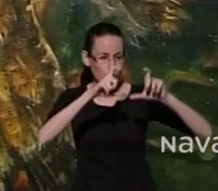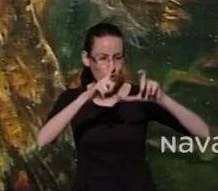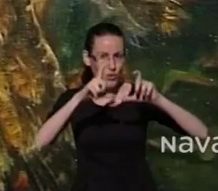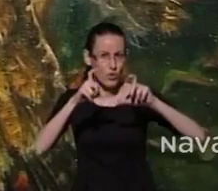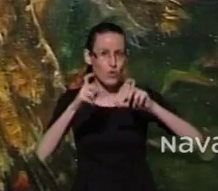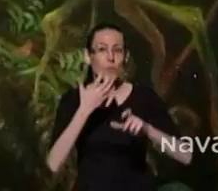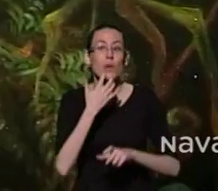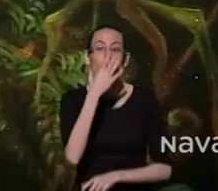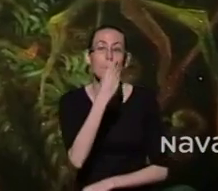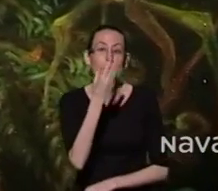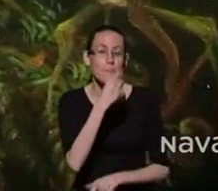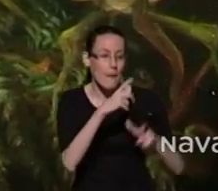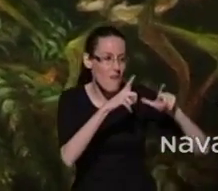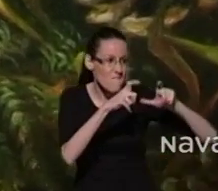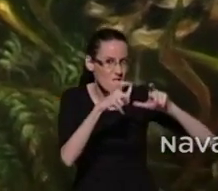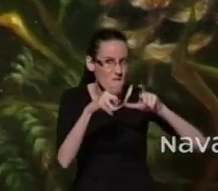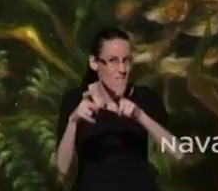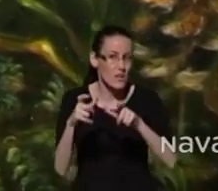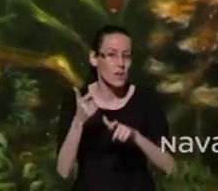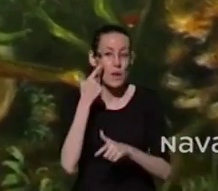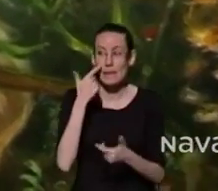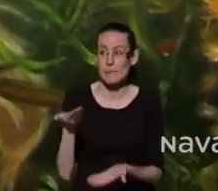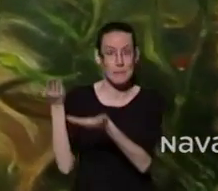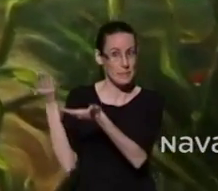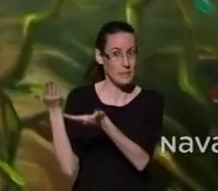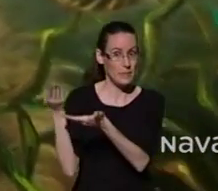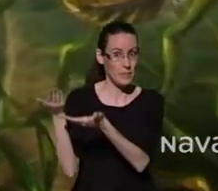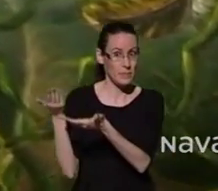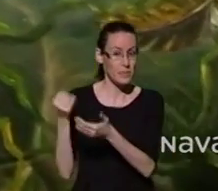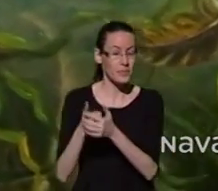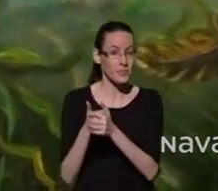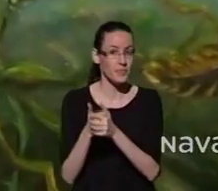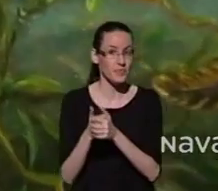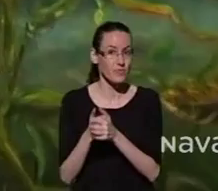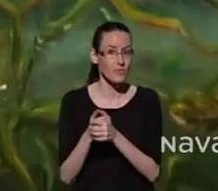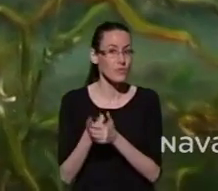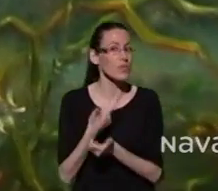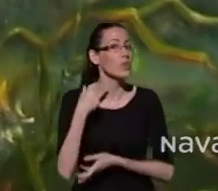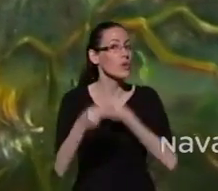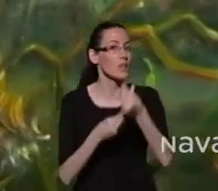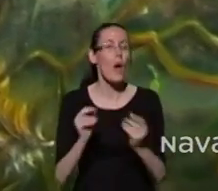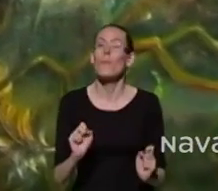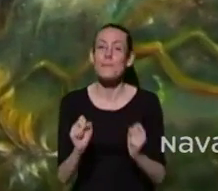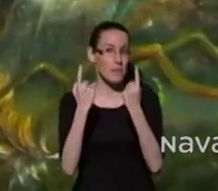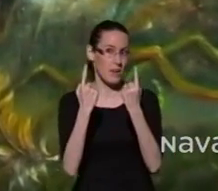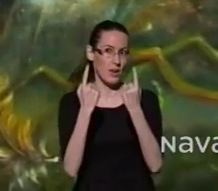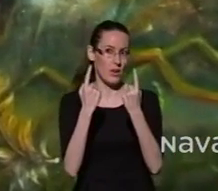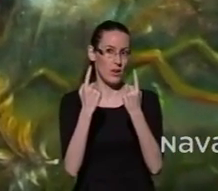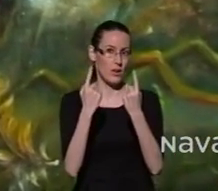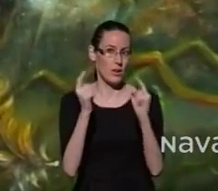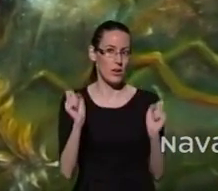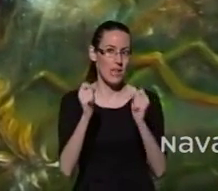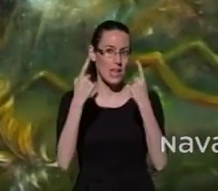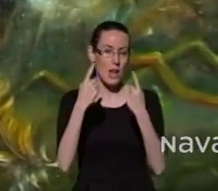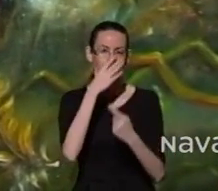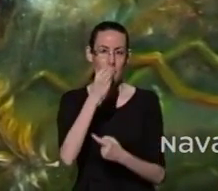ejemplo, cuadros de escenas cinegéticas como este que tenemos aquí atrás, lo que hago primeramente es sorprender al